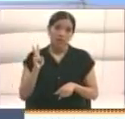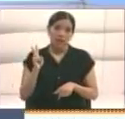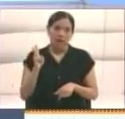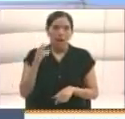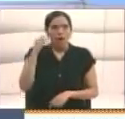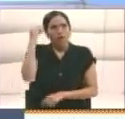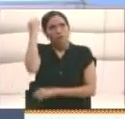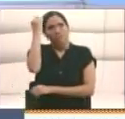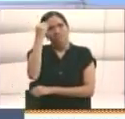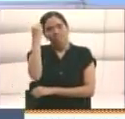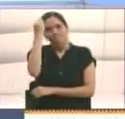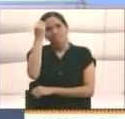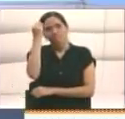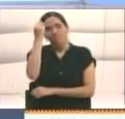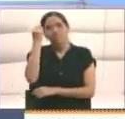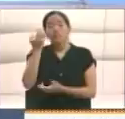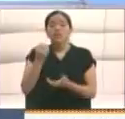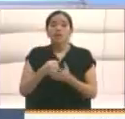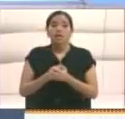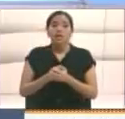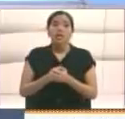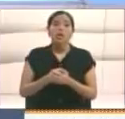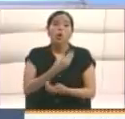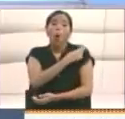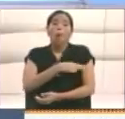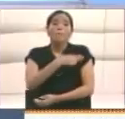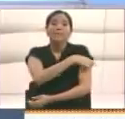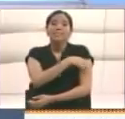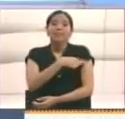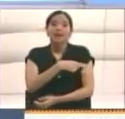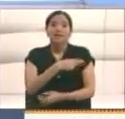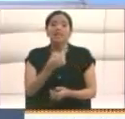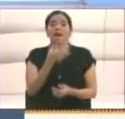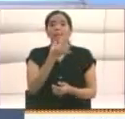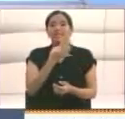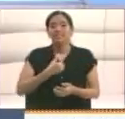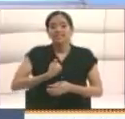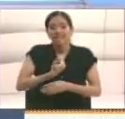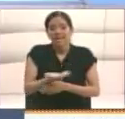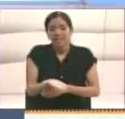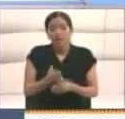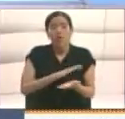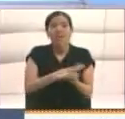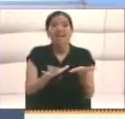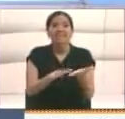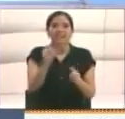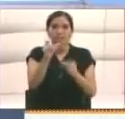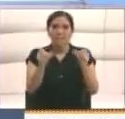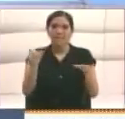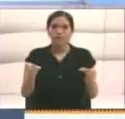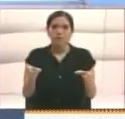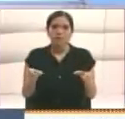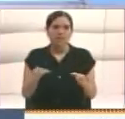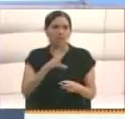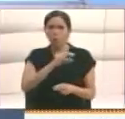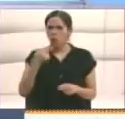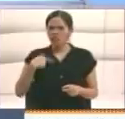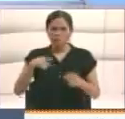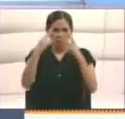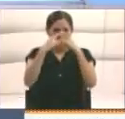Pienso en los ambulatorios, hospitales, las medicinas que se le ha dado gratuito a toda esta gente y que no tenemos ni en carpas viviendo